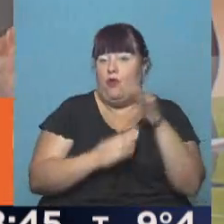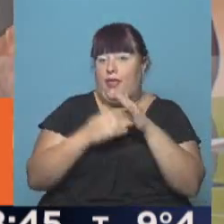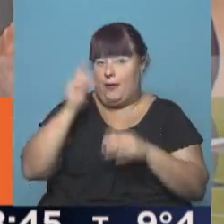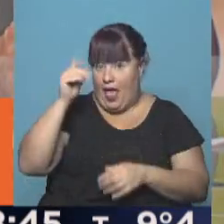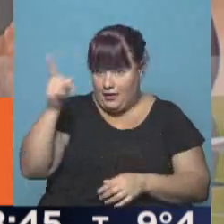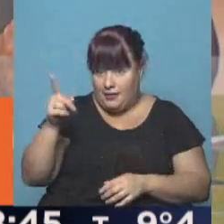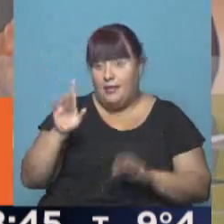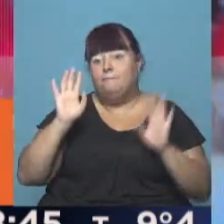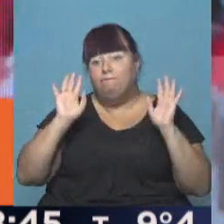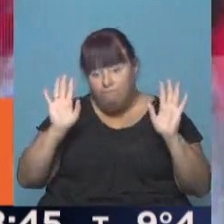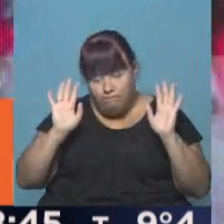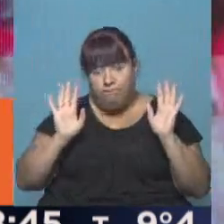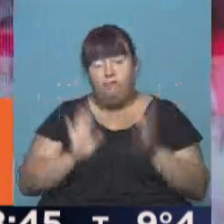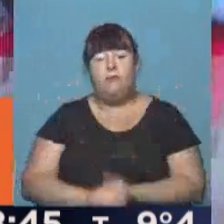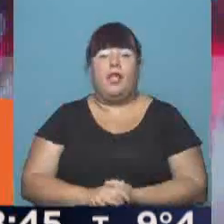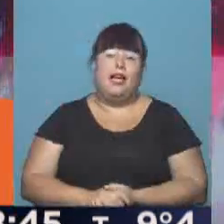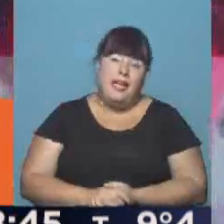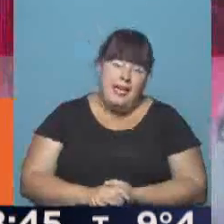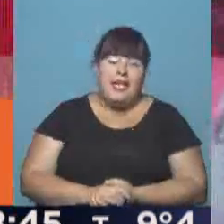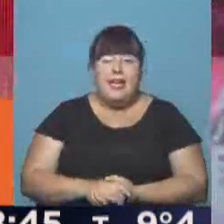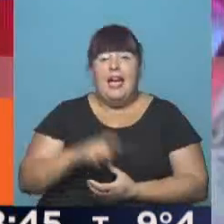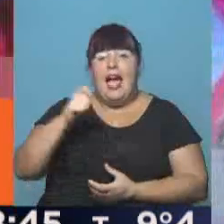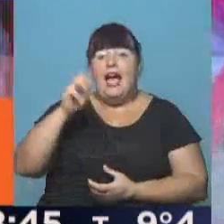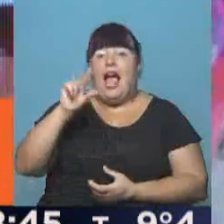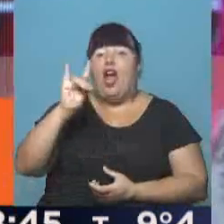país. Sí, bueno, Fernando Henrique